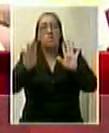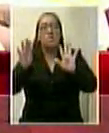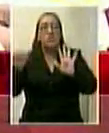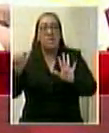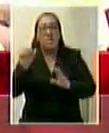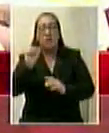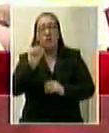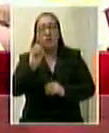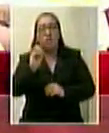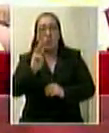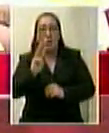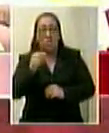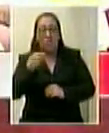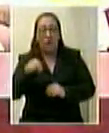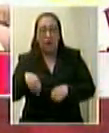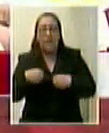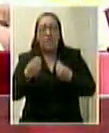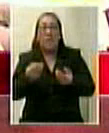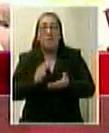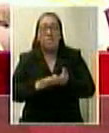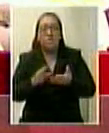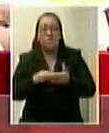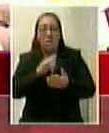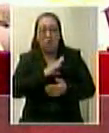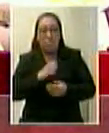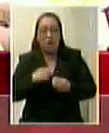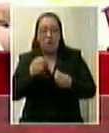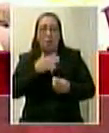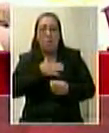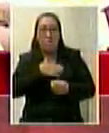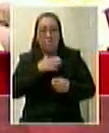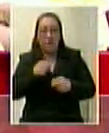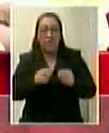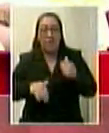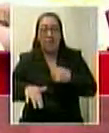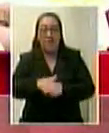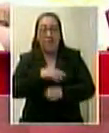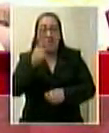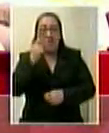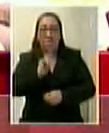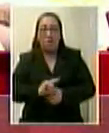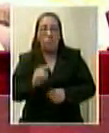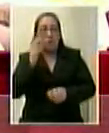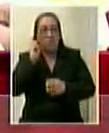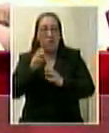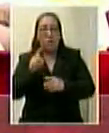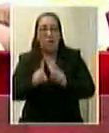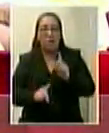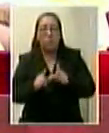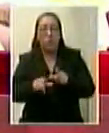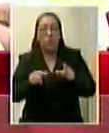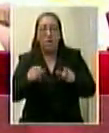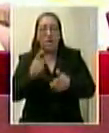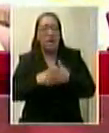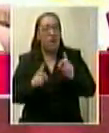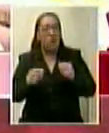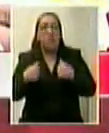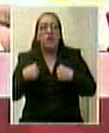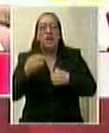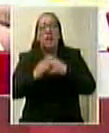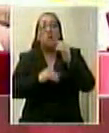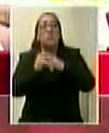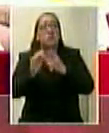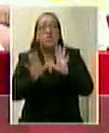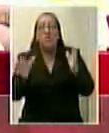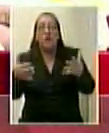1996, Shogun debió solicitar autorización al Estado como propietario del terreno para el uso minero en aquellas áreas que no tenía